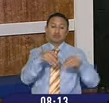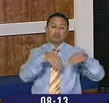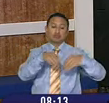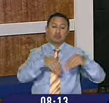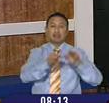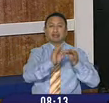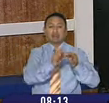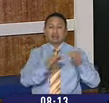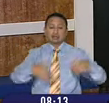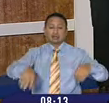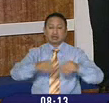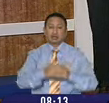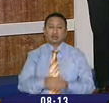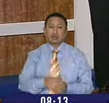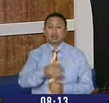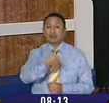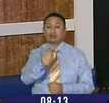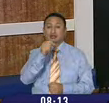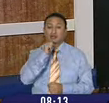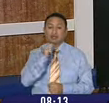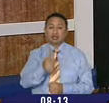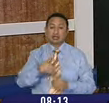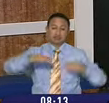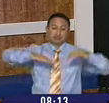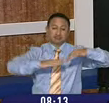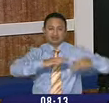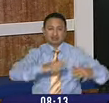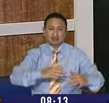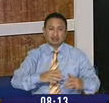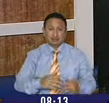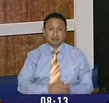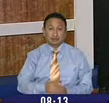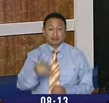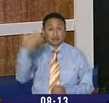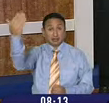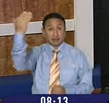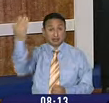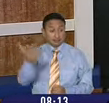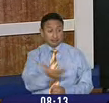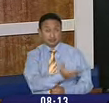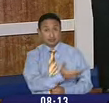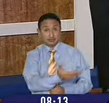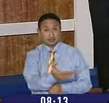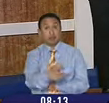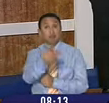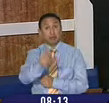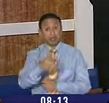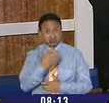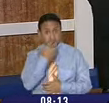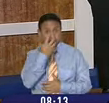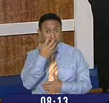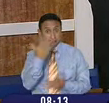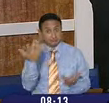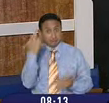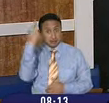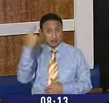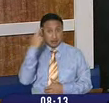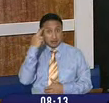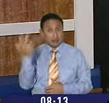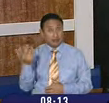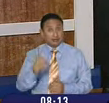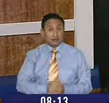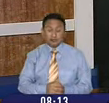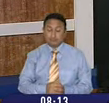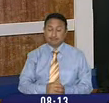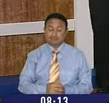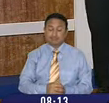está no entregada, otra parece que ya se hizo huecos. Señor alcalde, razón tienen los vecinos de estar realmente molestos. Hay